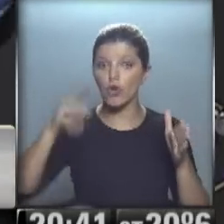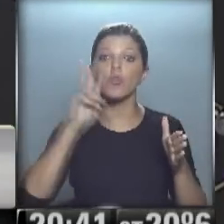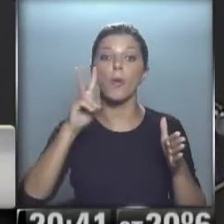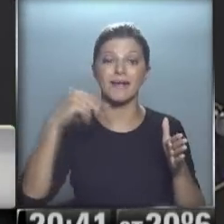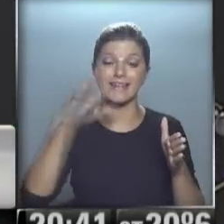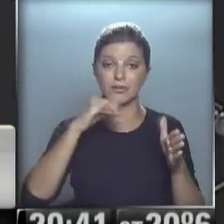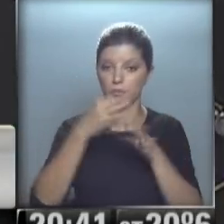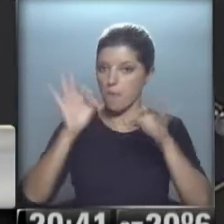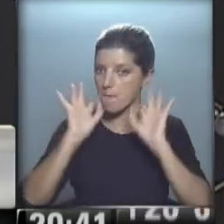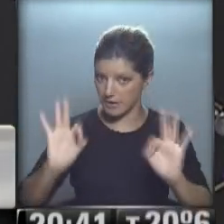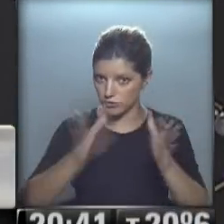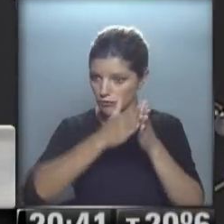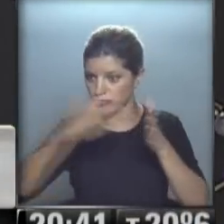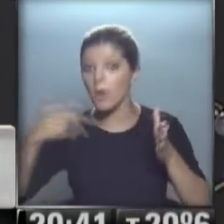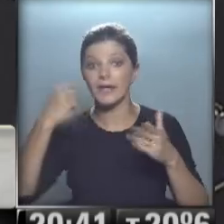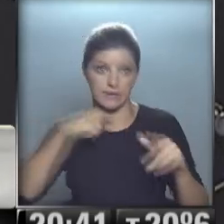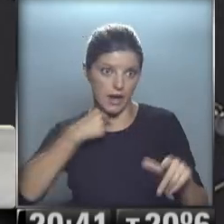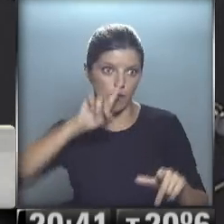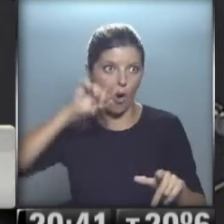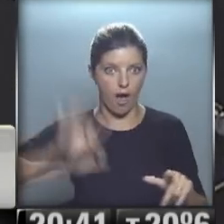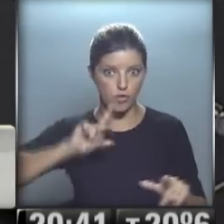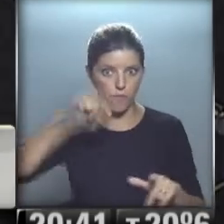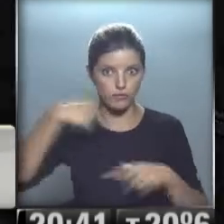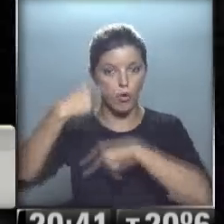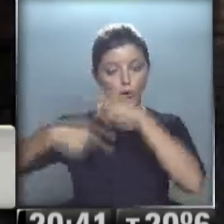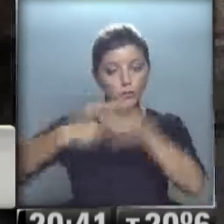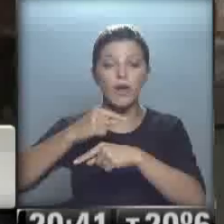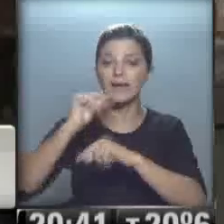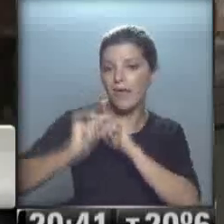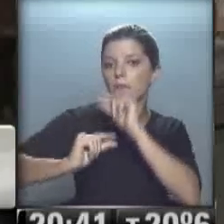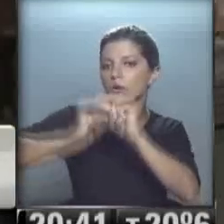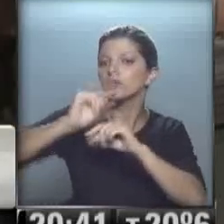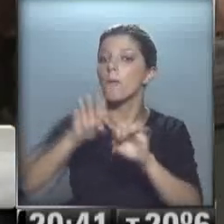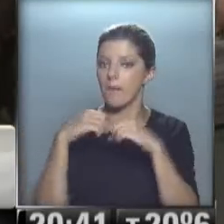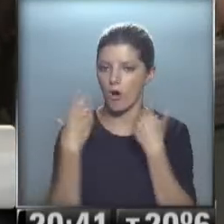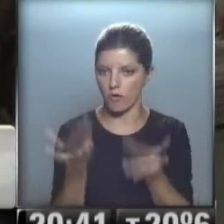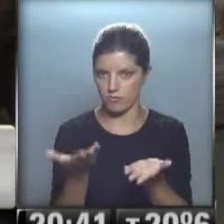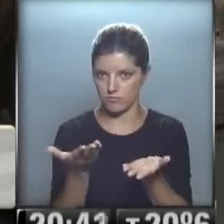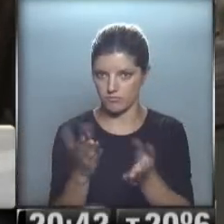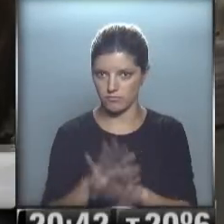perspectiva de poder continuarlo el año que viene, y que por lo tanto iba a ir perfeccionándose progresivamente.